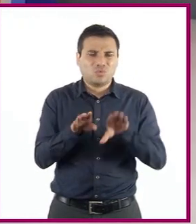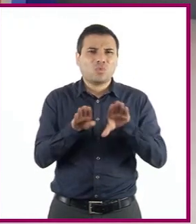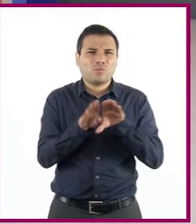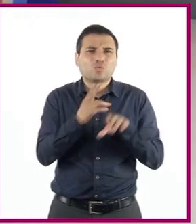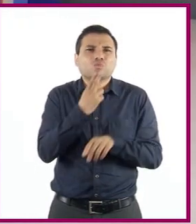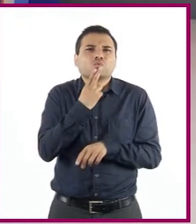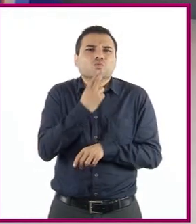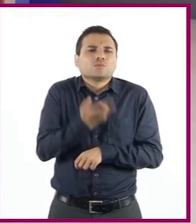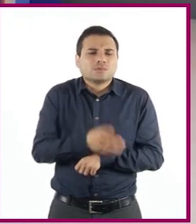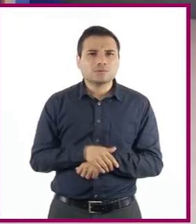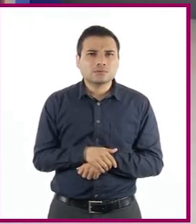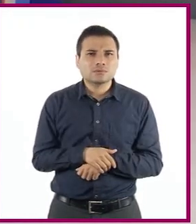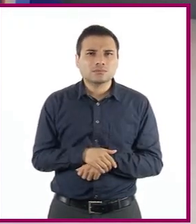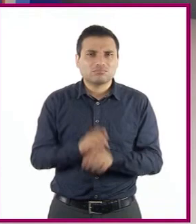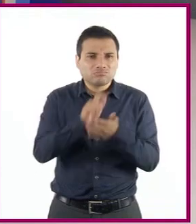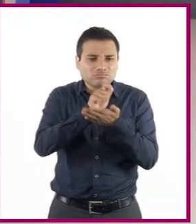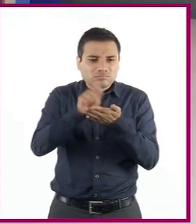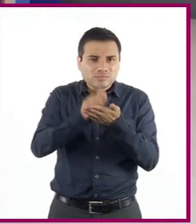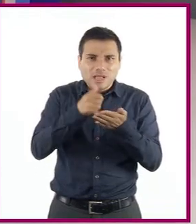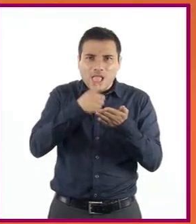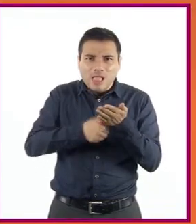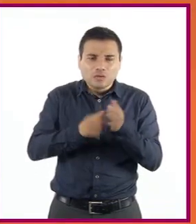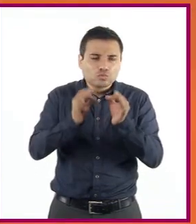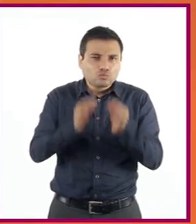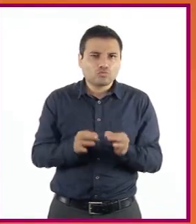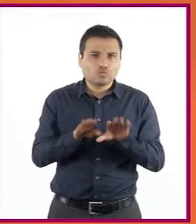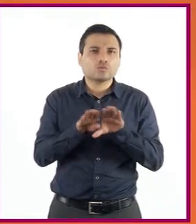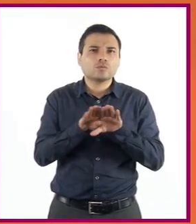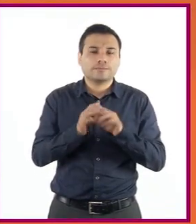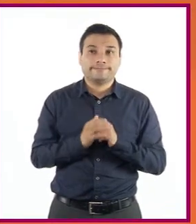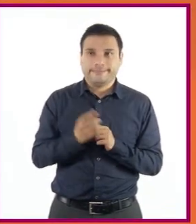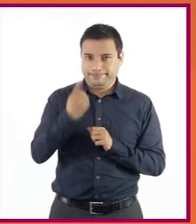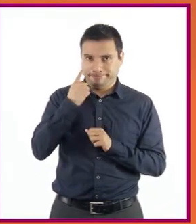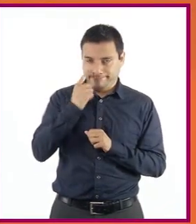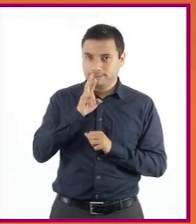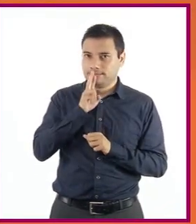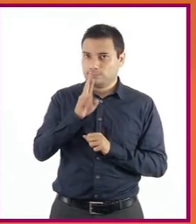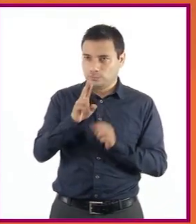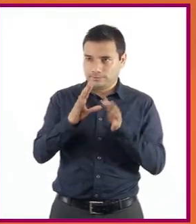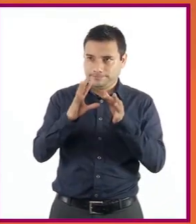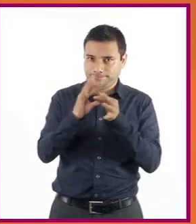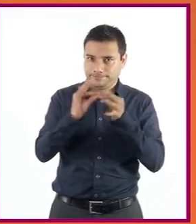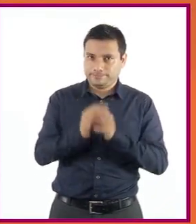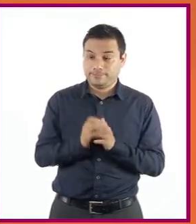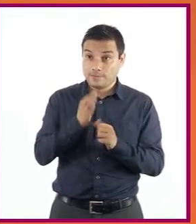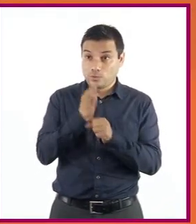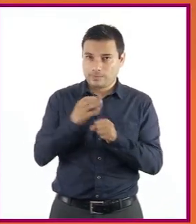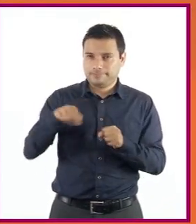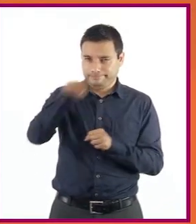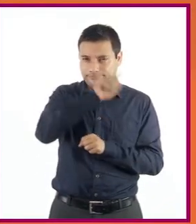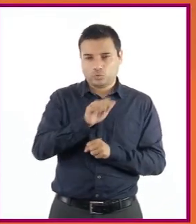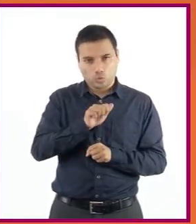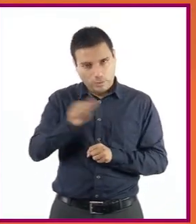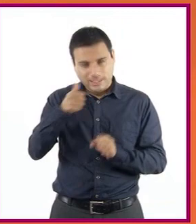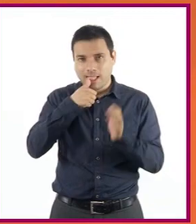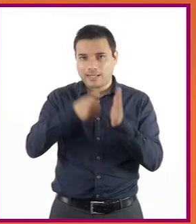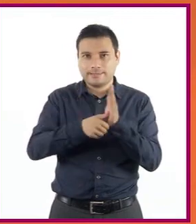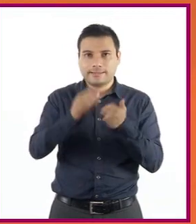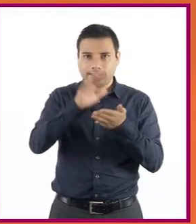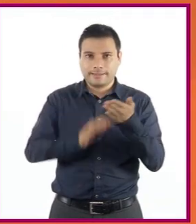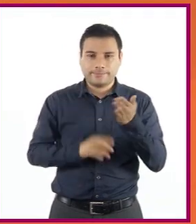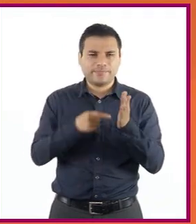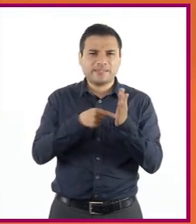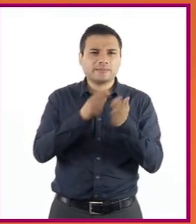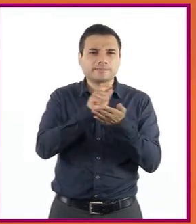utilizar al momento de escribir una carta formal? Para dar respuesta a tus preguntas, los invito a leer otra carta formal. Esta